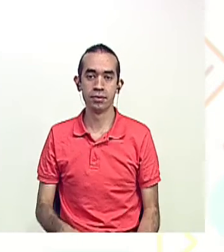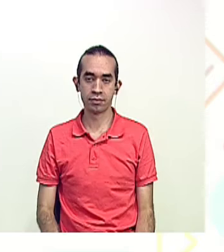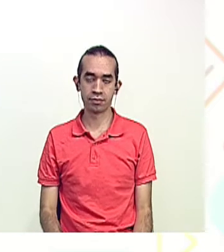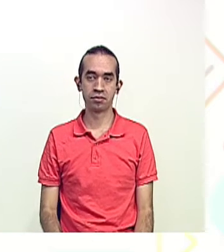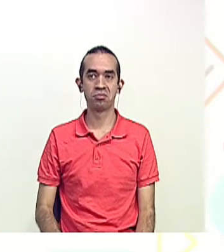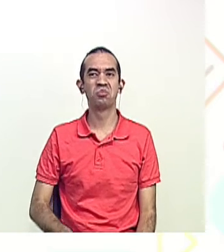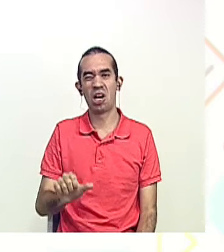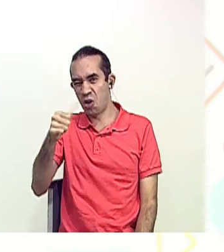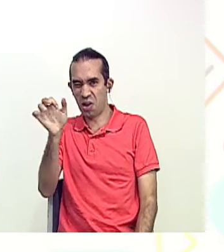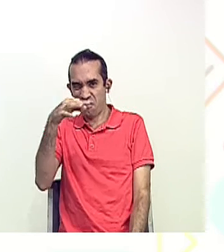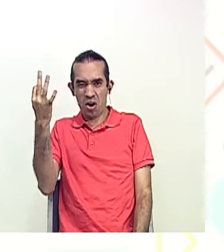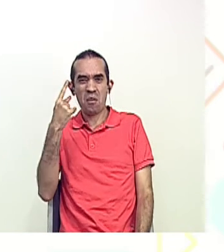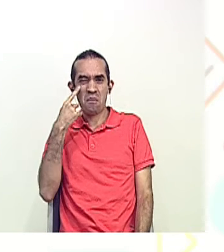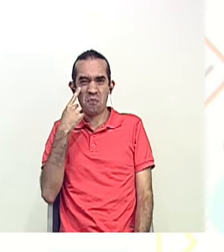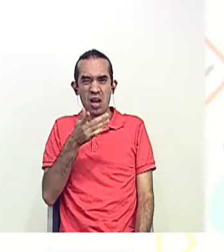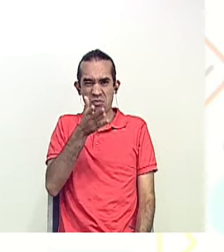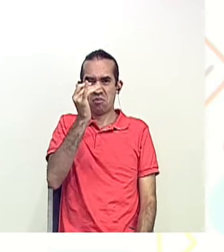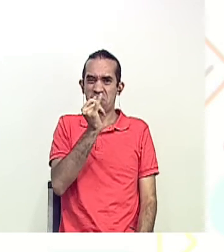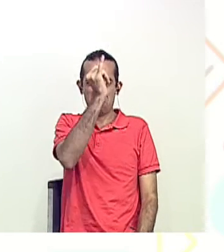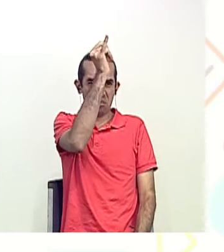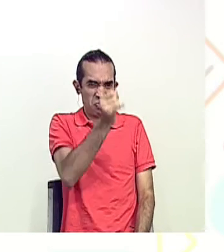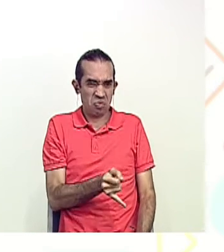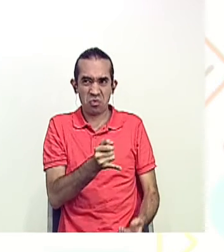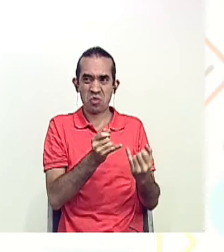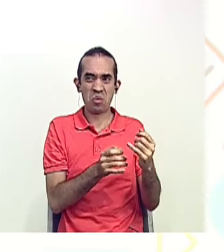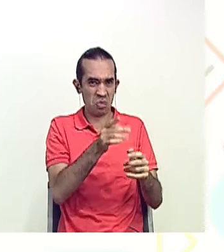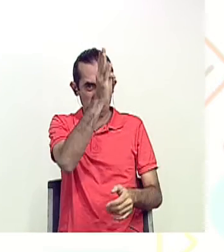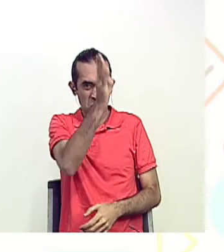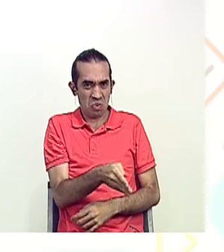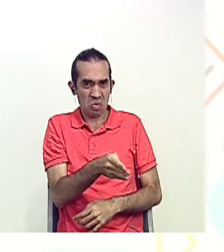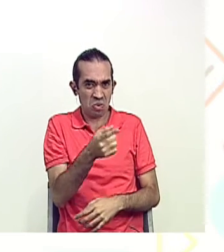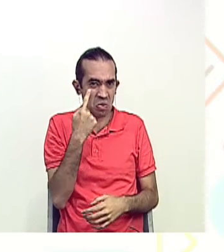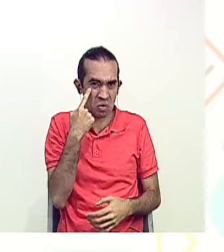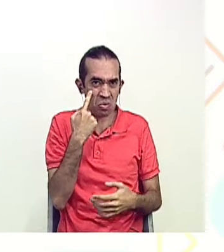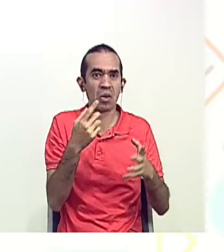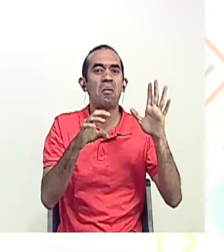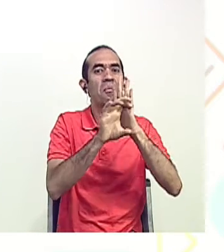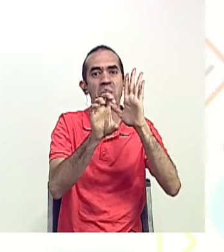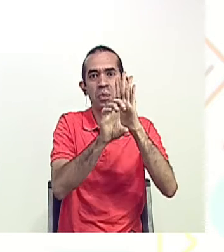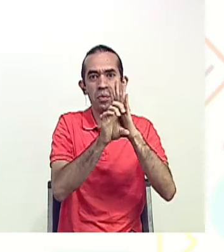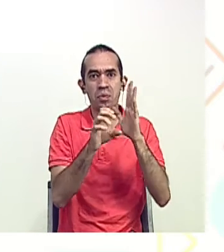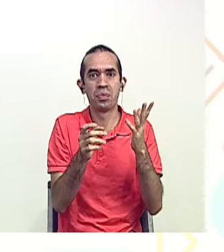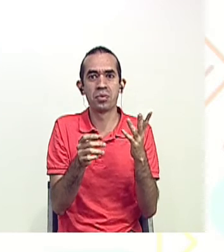buscar también el factor común. Entonces, si